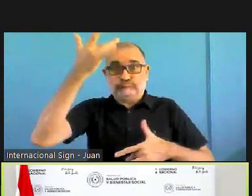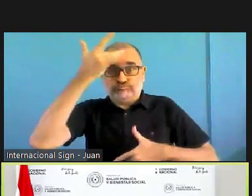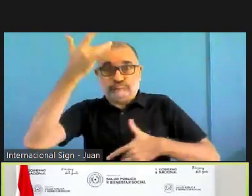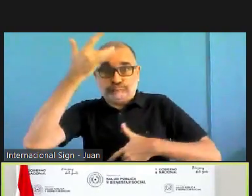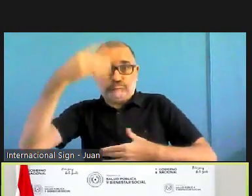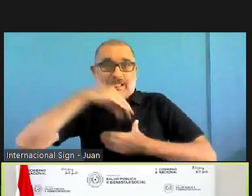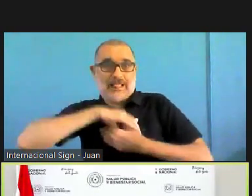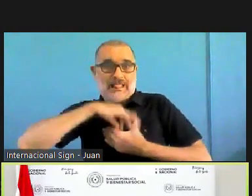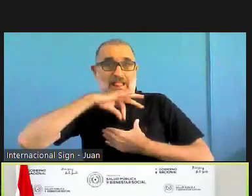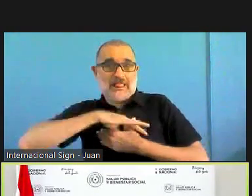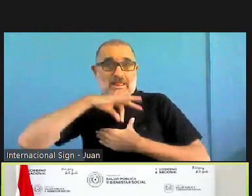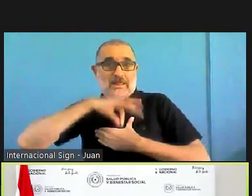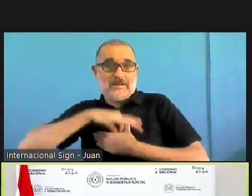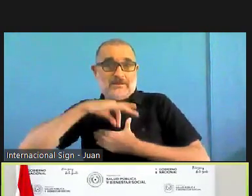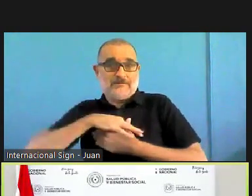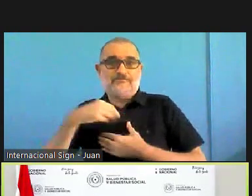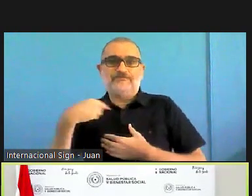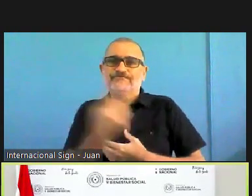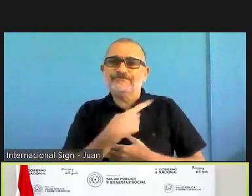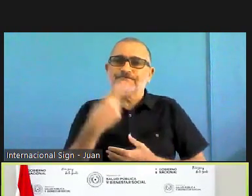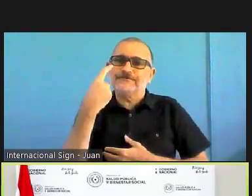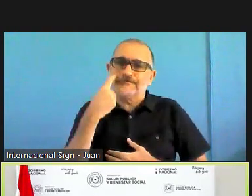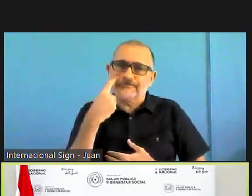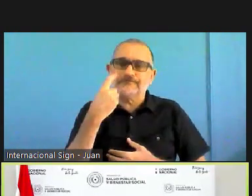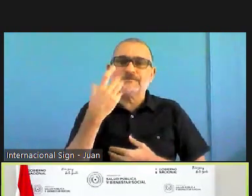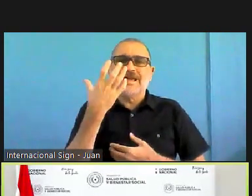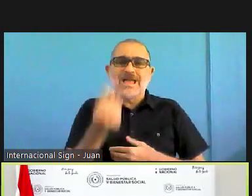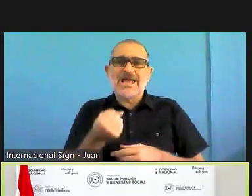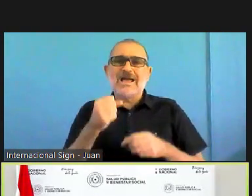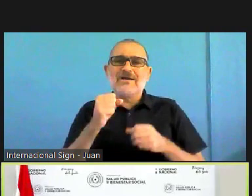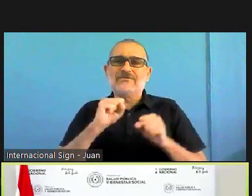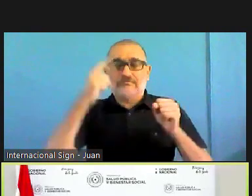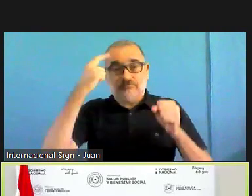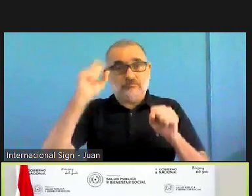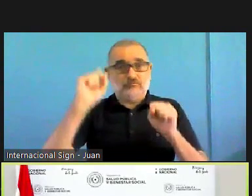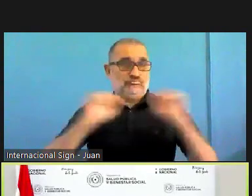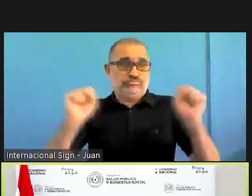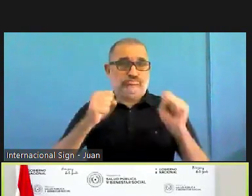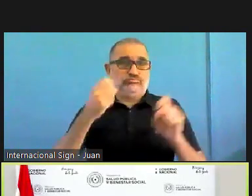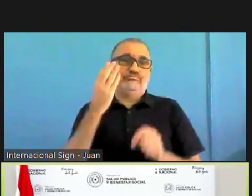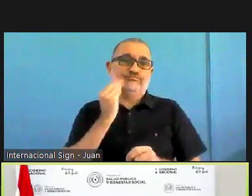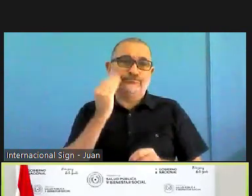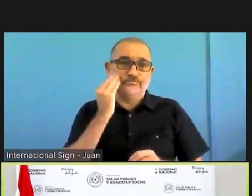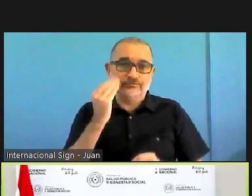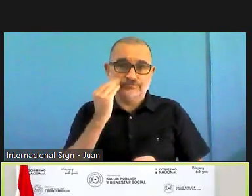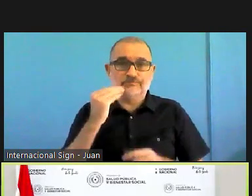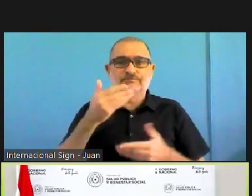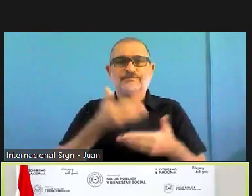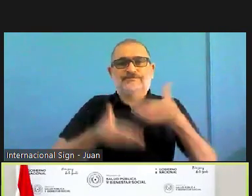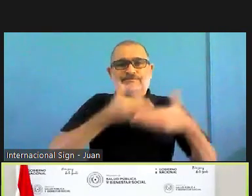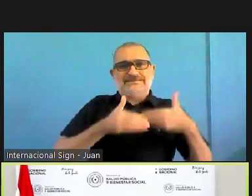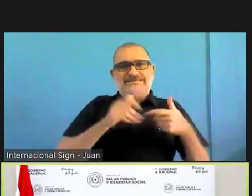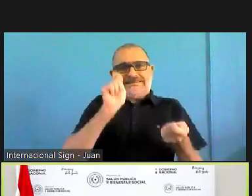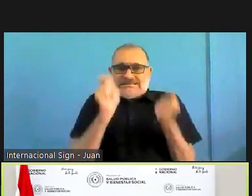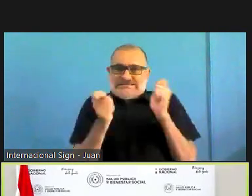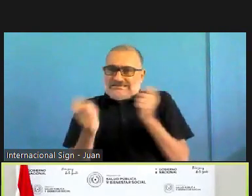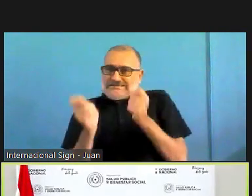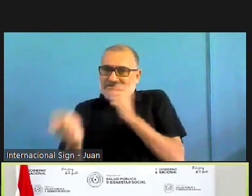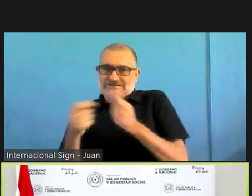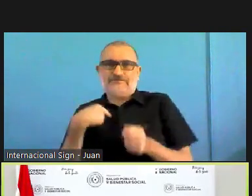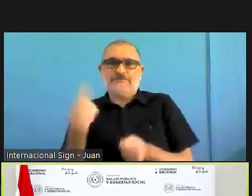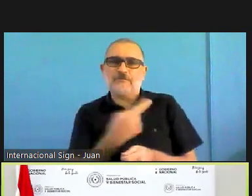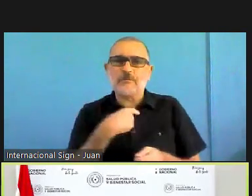la situación de pandemia, y es un poco lo que también quiero compartir con ustedes. Además de hacer guías del